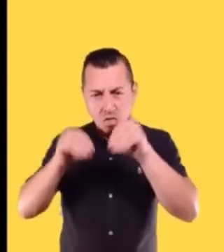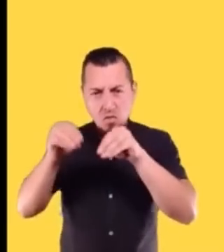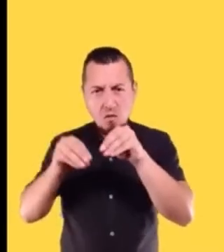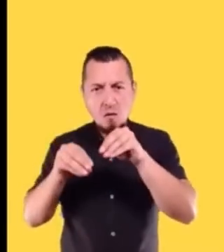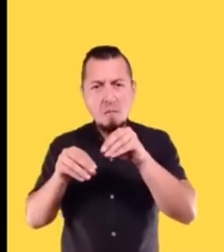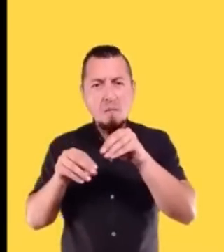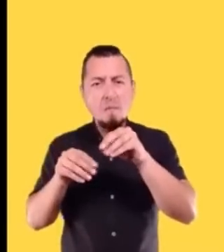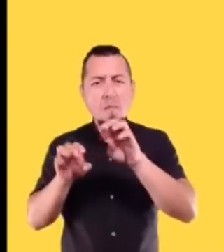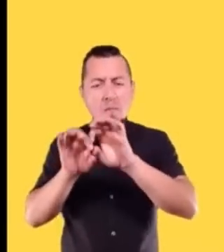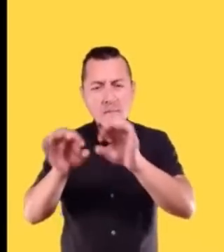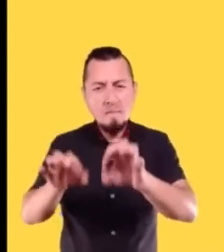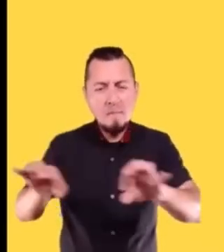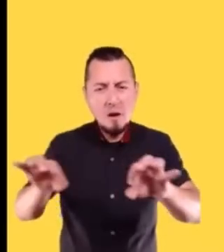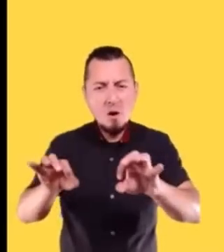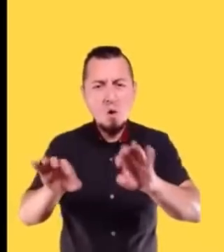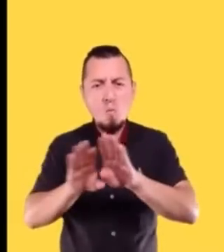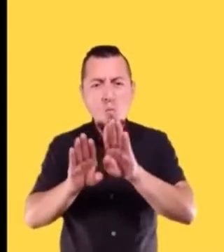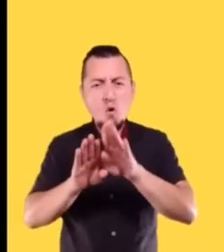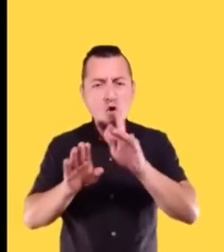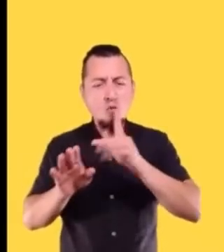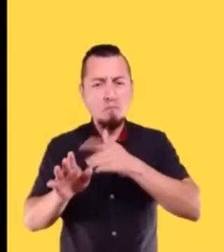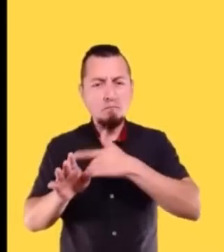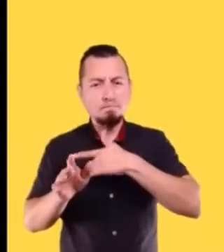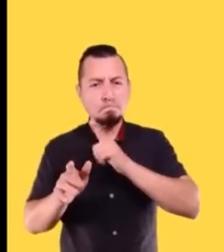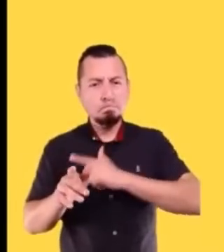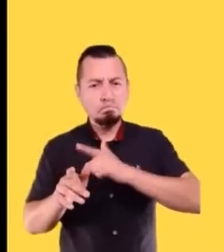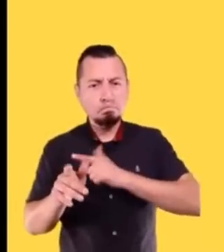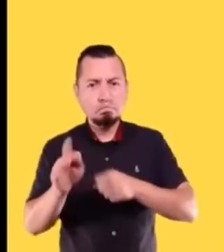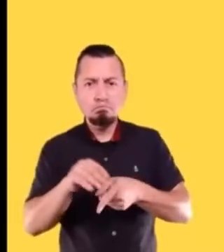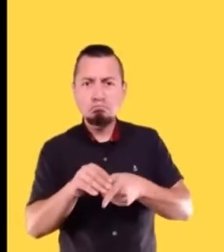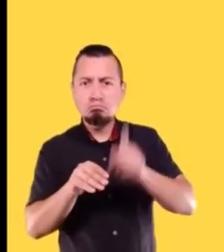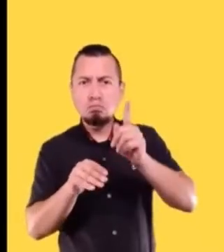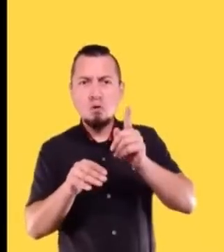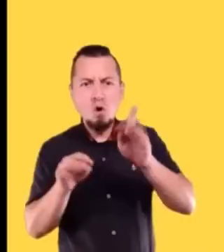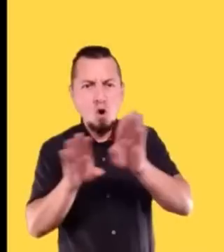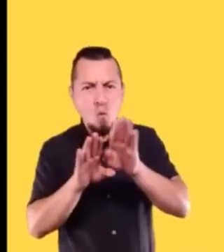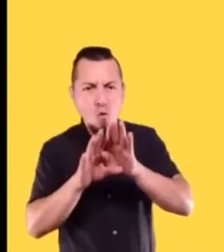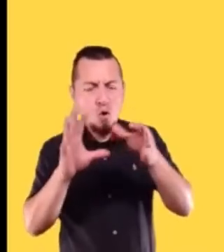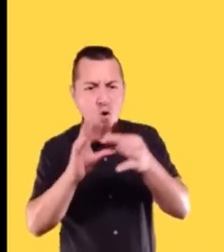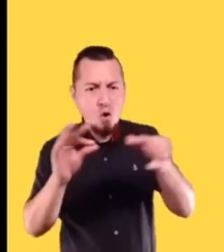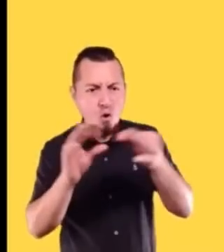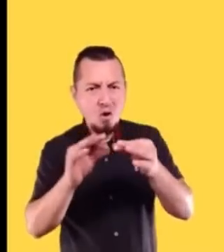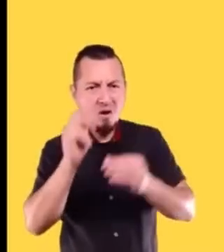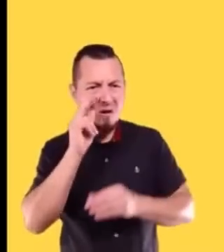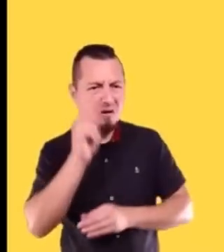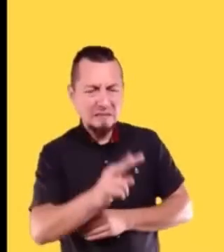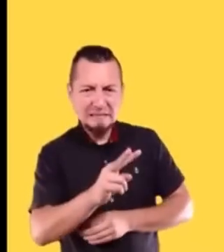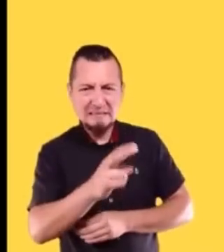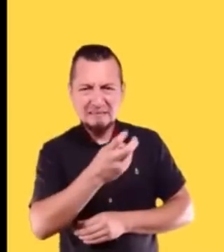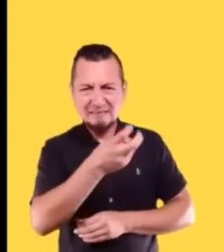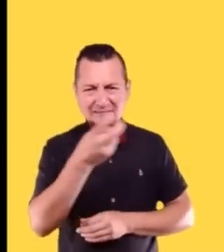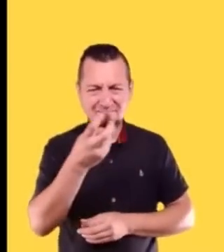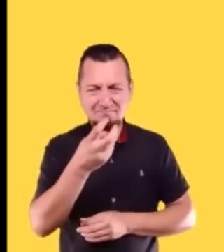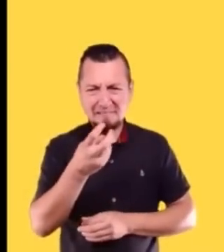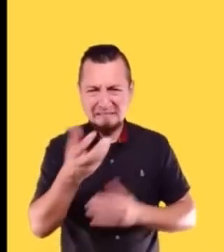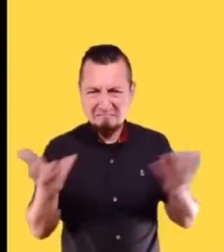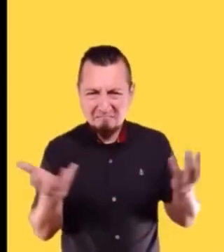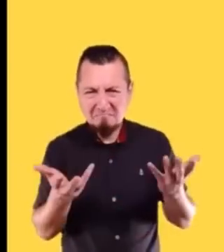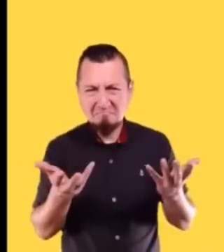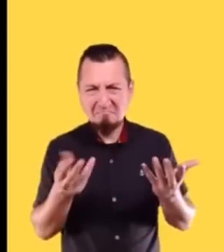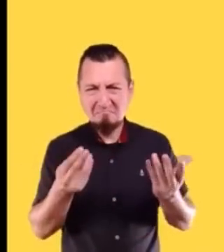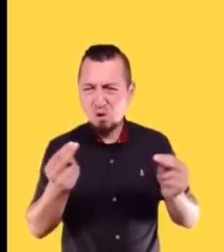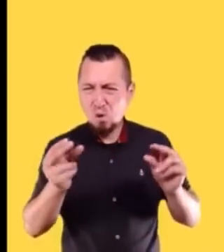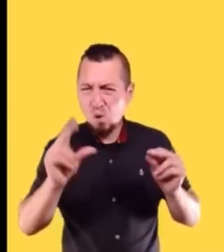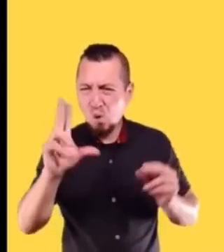que decir que la educación que hemos fomentado en Recrea respecto a la sexualidad es integral. Atiende desde lo afectivo, por supuesto